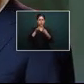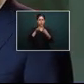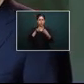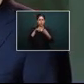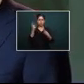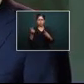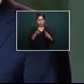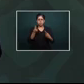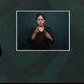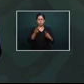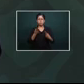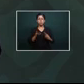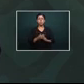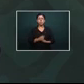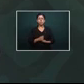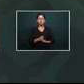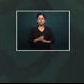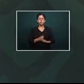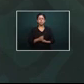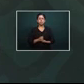primera pregunta, estamos